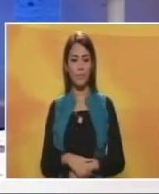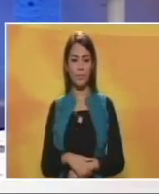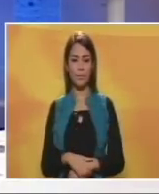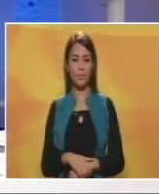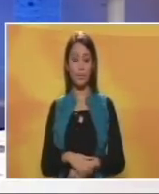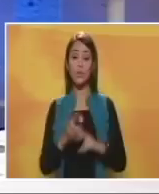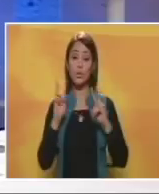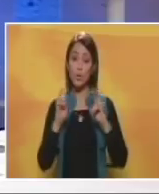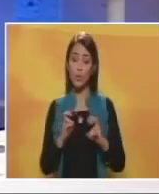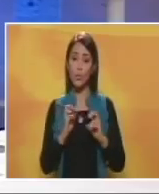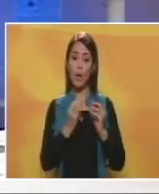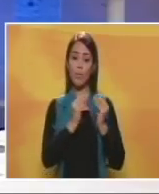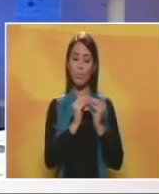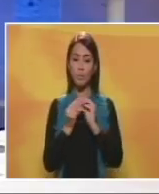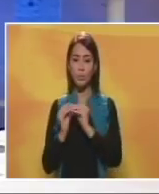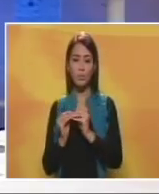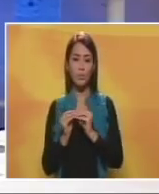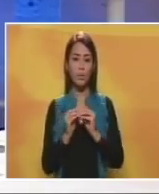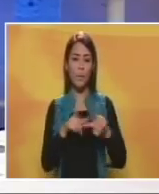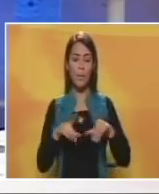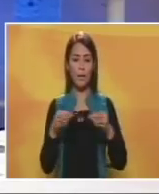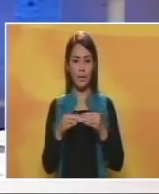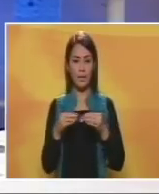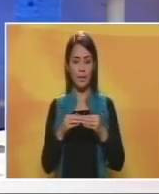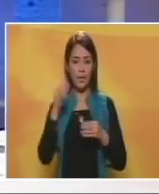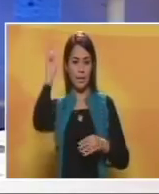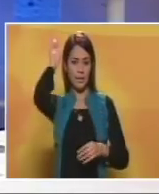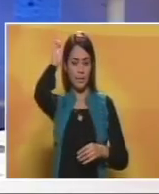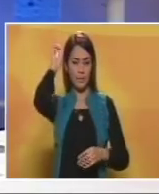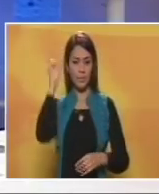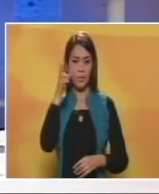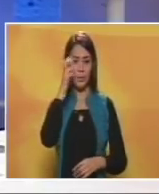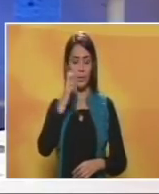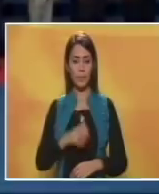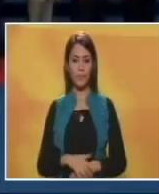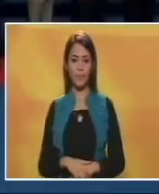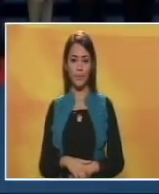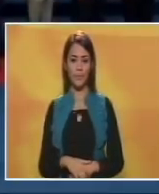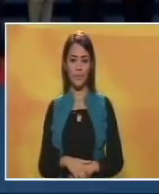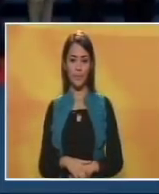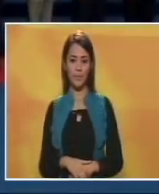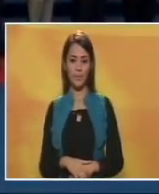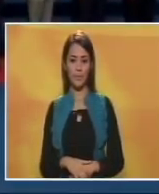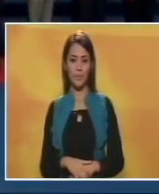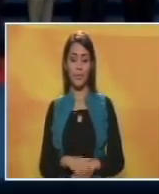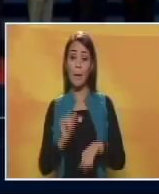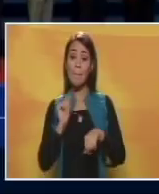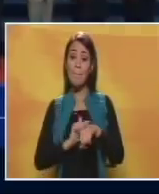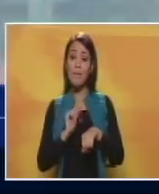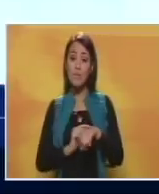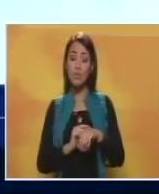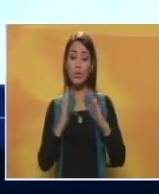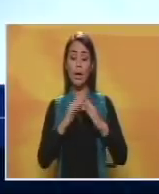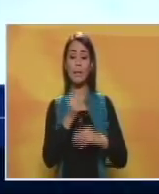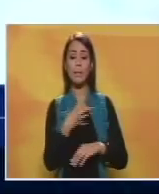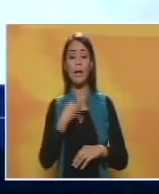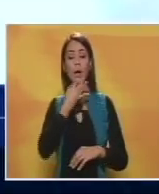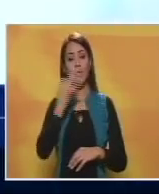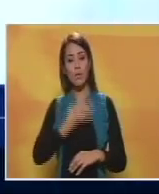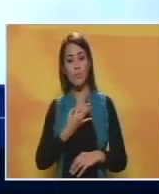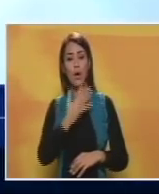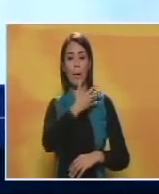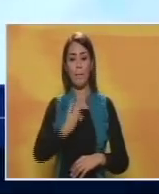sobre los nuevos preparativos para la Cumbre de las Américas. Adelante, te escuchamos, Luis. Hace solo minutos la Casa Blanca confirmó que el